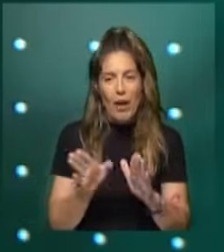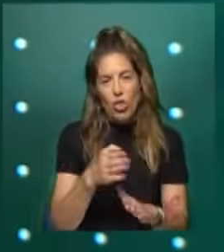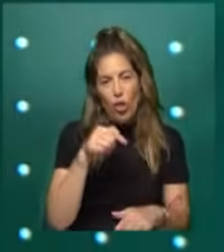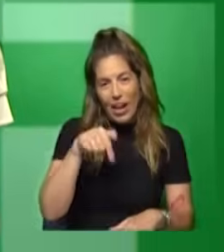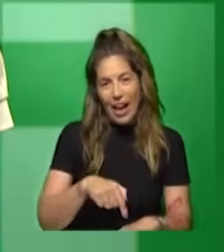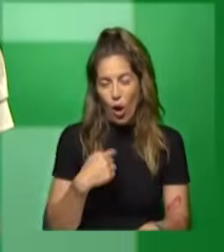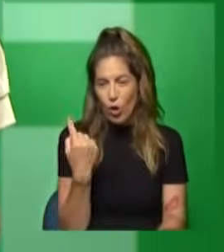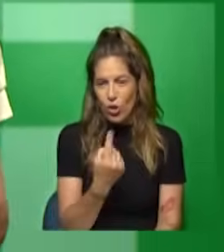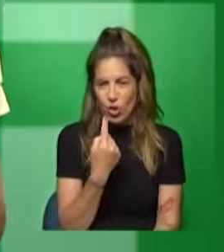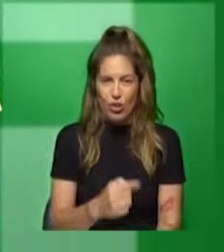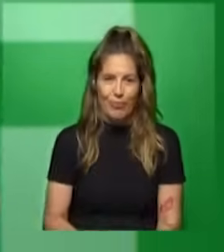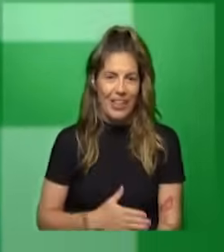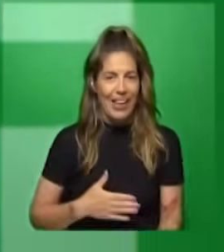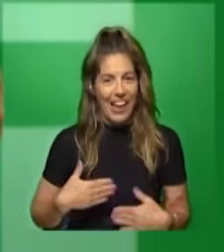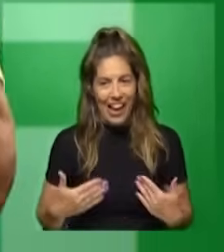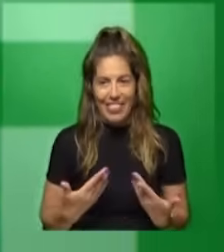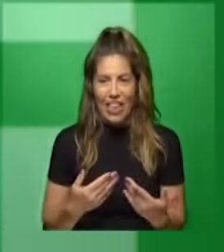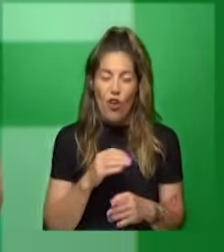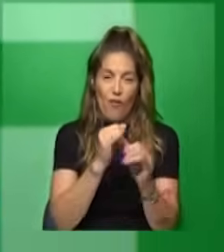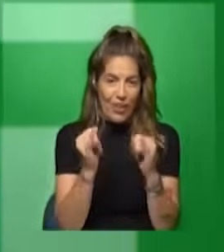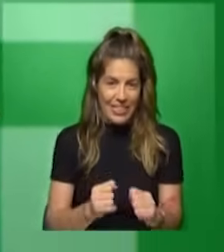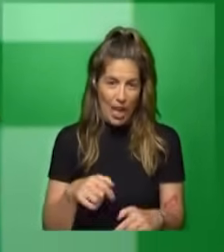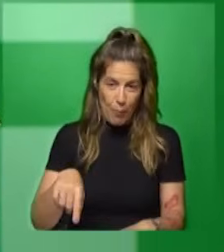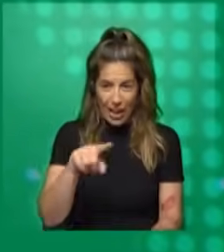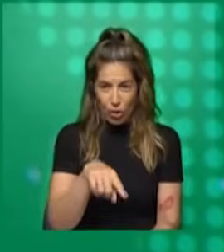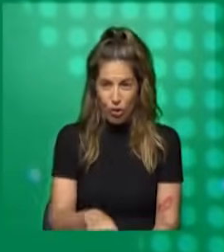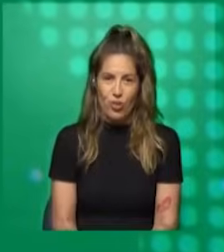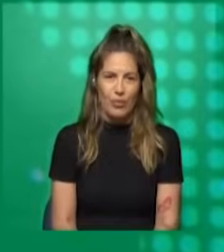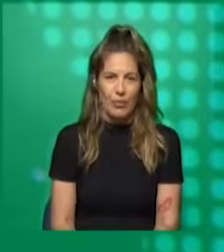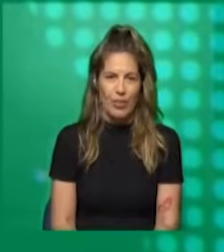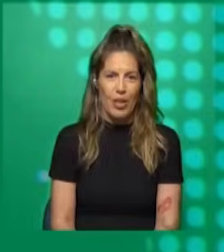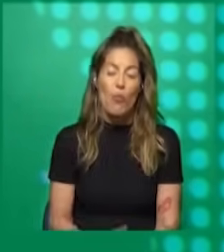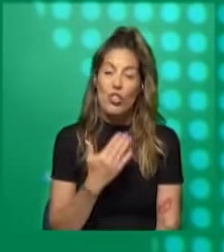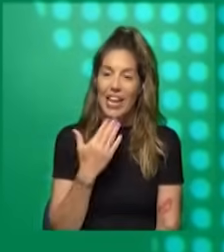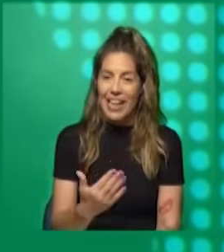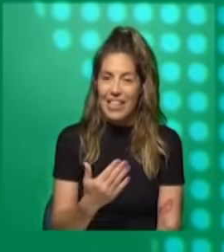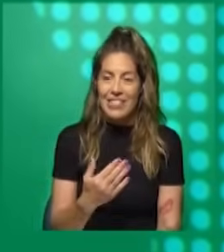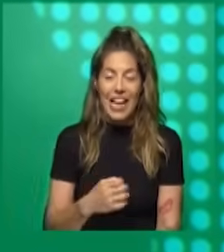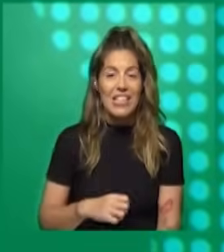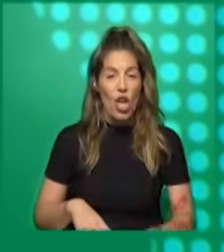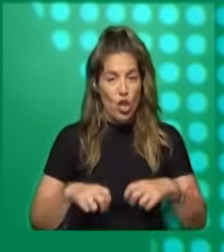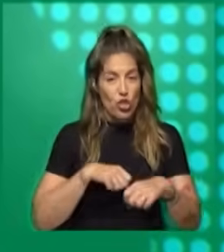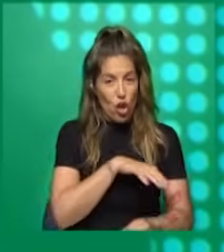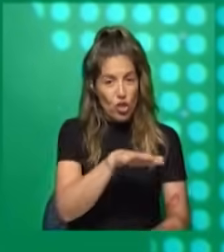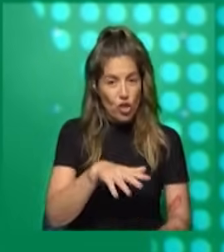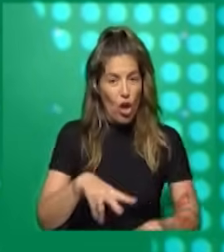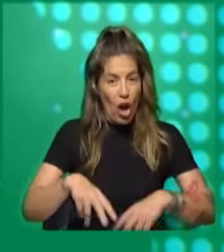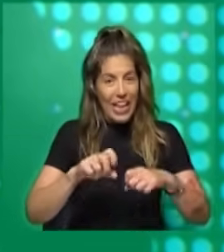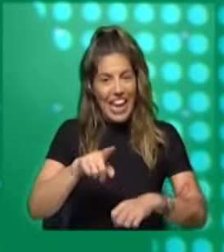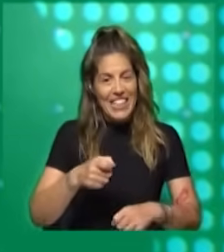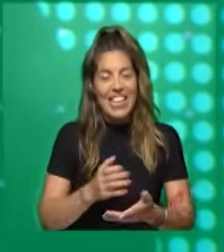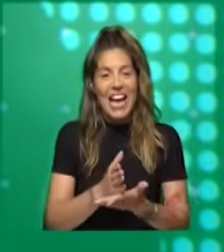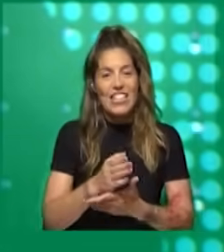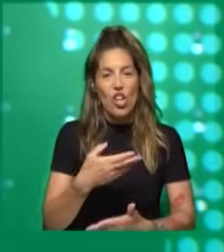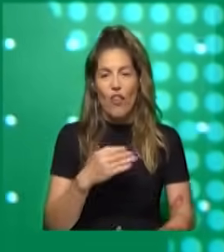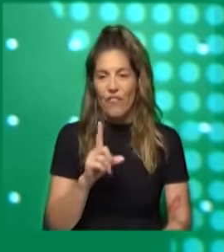con nosotros. Encantado y felicidades para todo el mundo. Gracias, Leo Harari, sociólogo, analista, ex asesor del BID, que nos ha